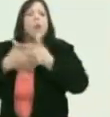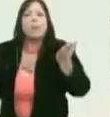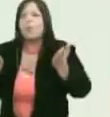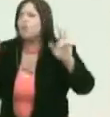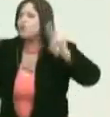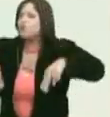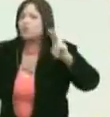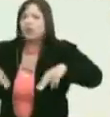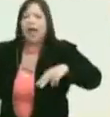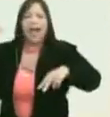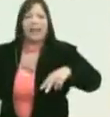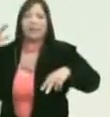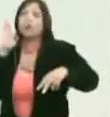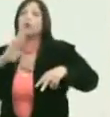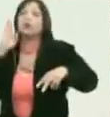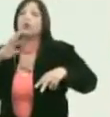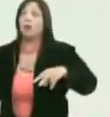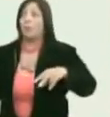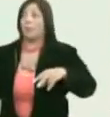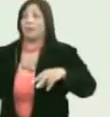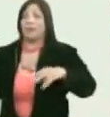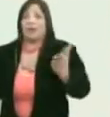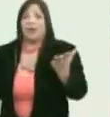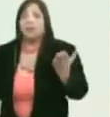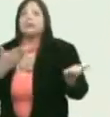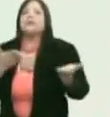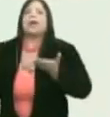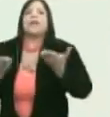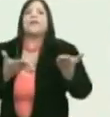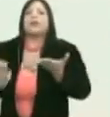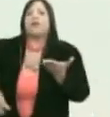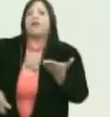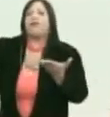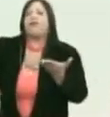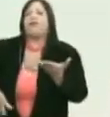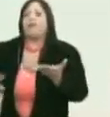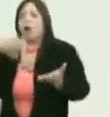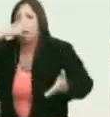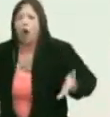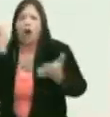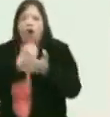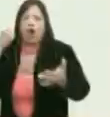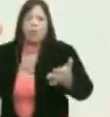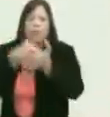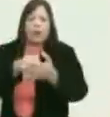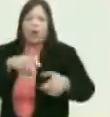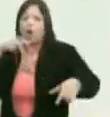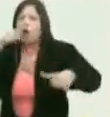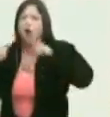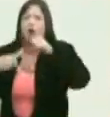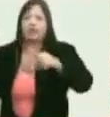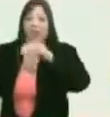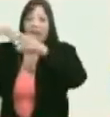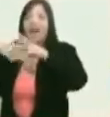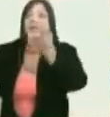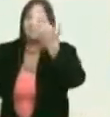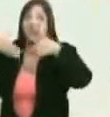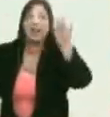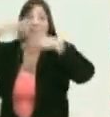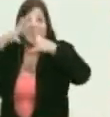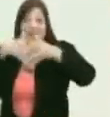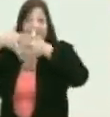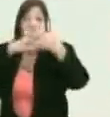Público jamás esté, como lo estuvo hasta hace poco, al servicio del golpismo, al servicio del intervencionismo,